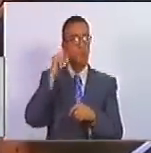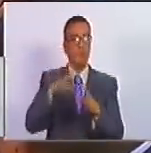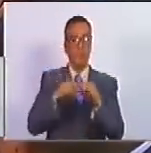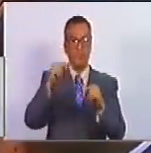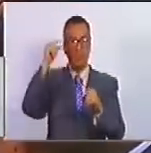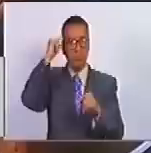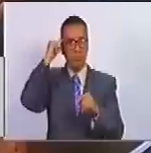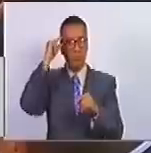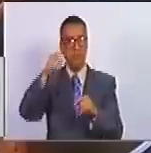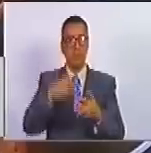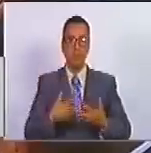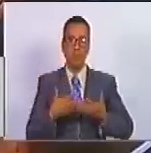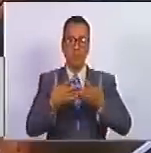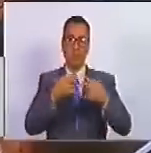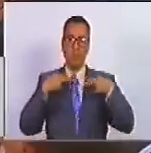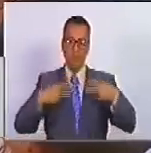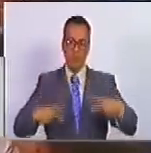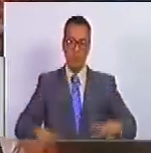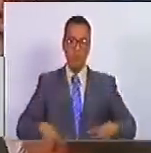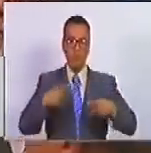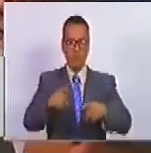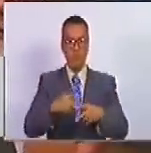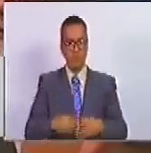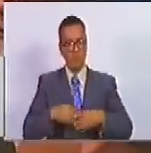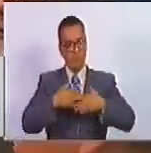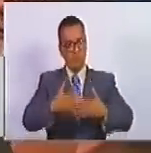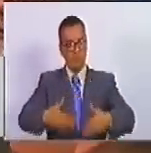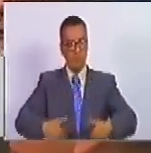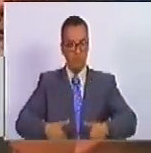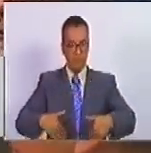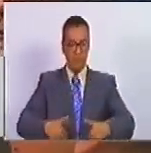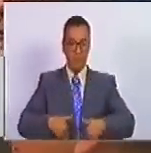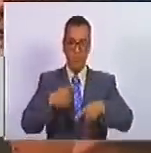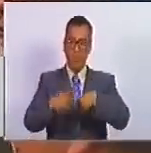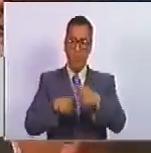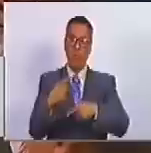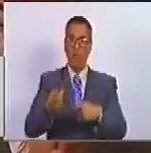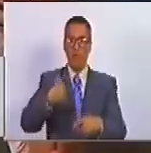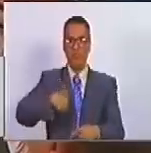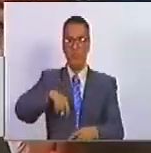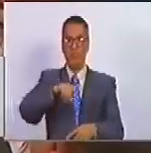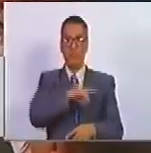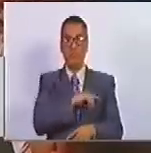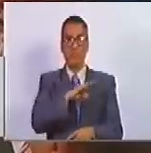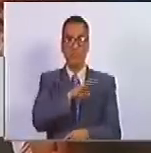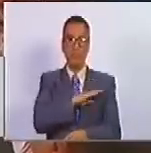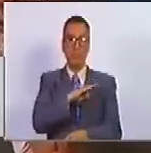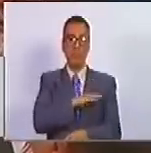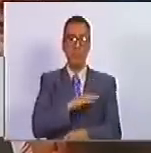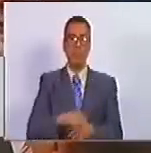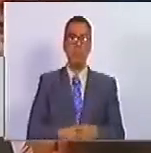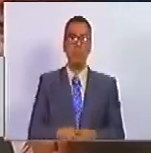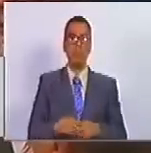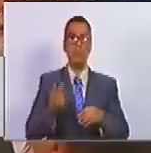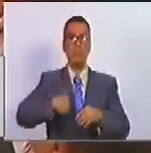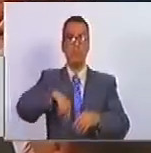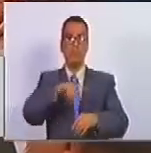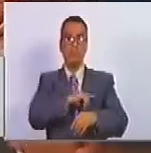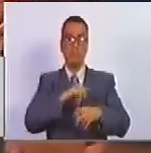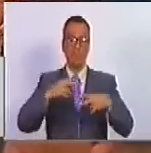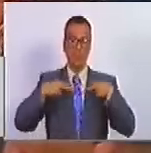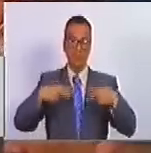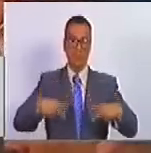día dan la vida, dan su perseverancia sobre nuestras propiedades, sobre nuestras